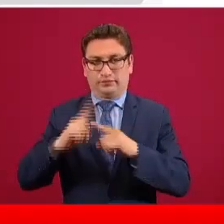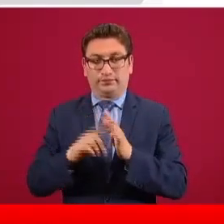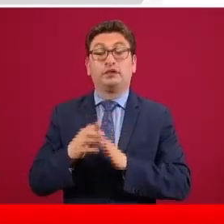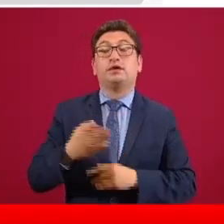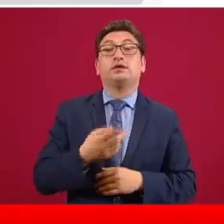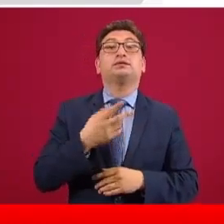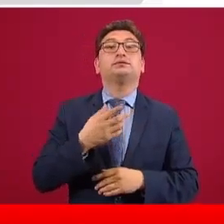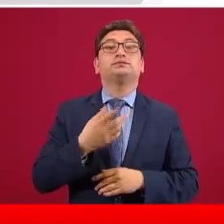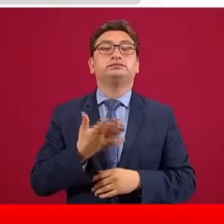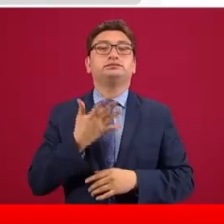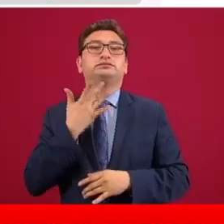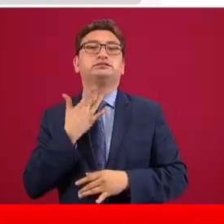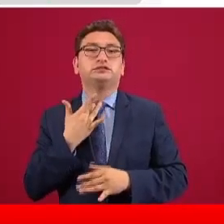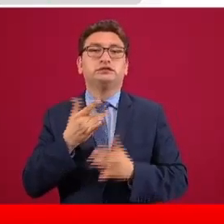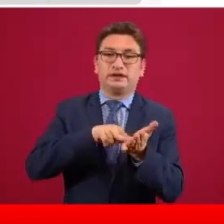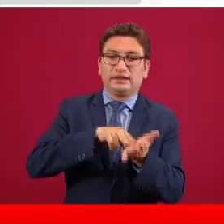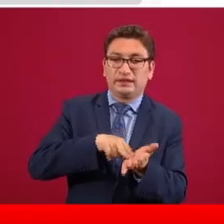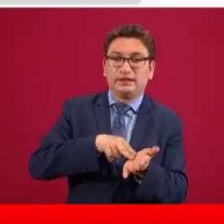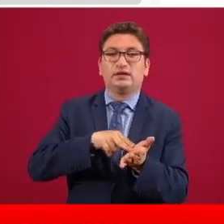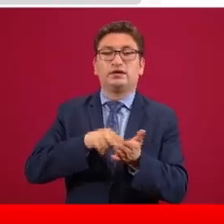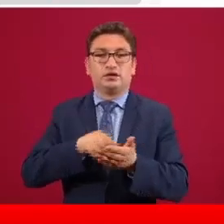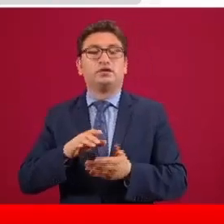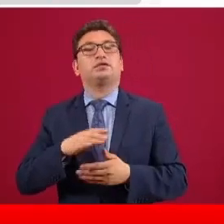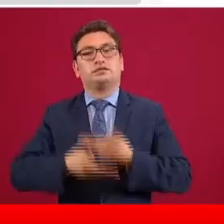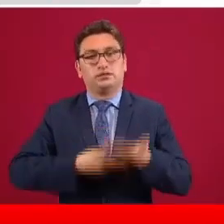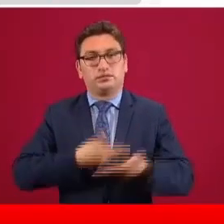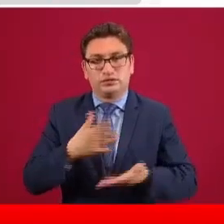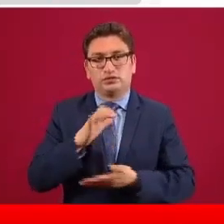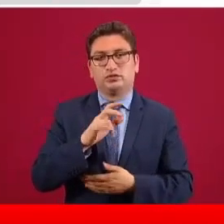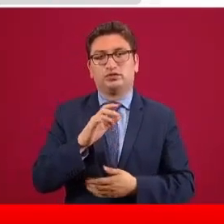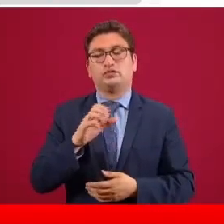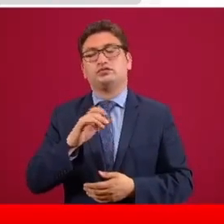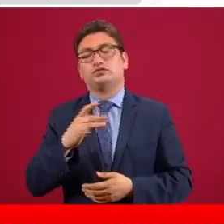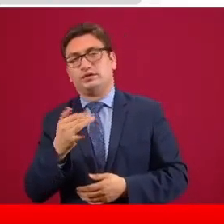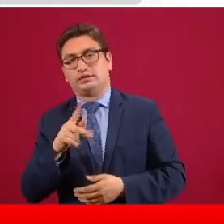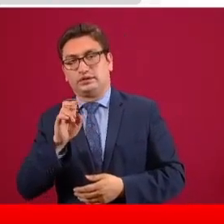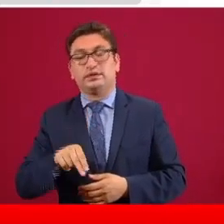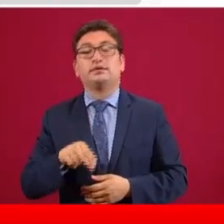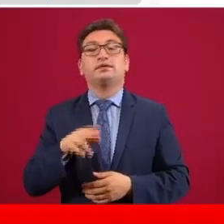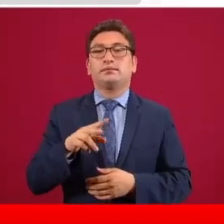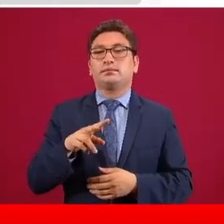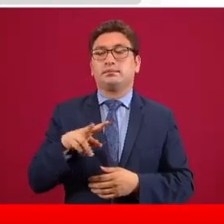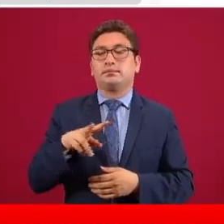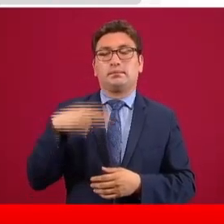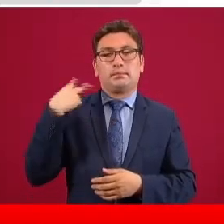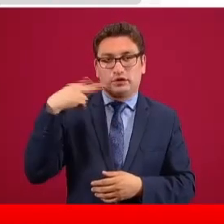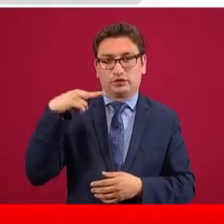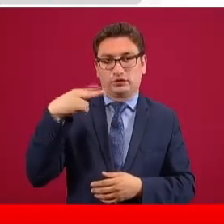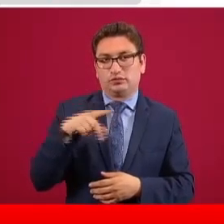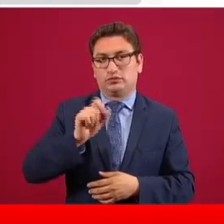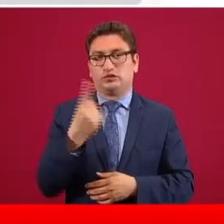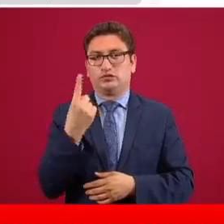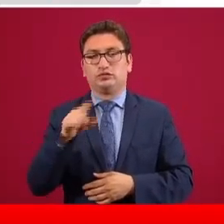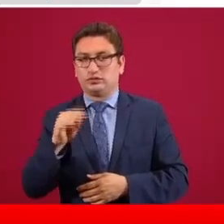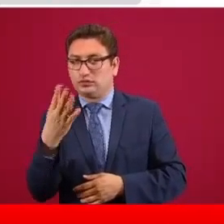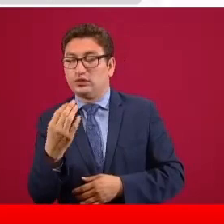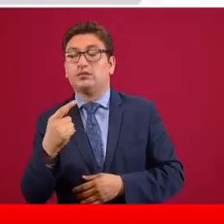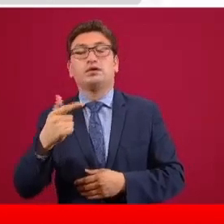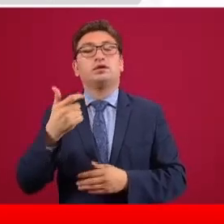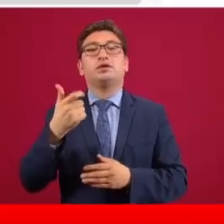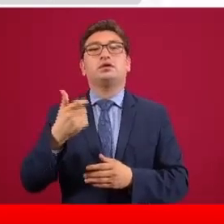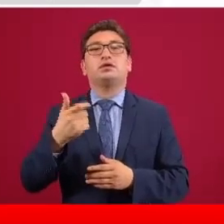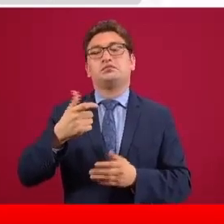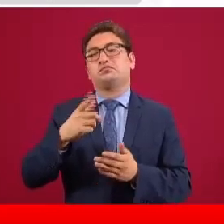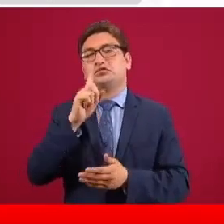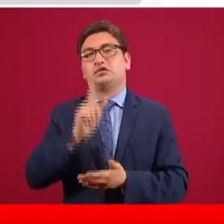más alta, Servicio Cozuatlán, en Cozuatlán, Veracruz, 21.99 por litro, 4.60 de